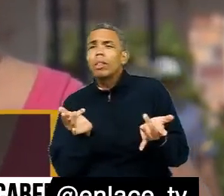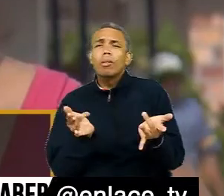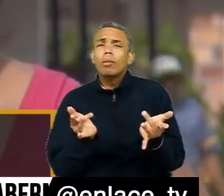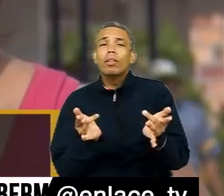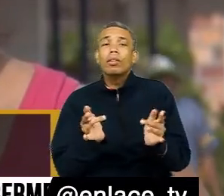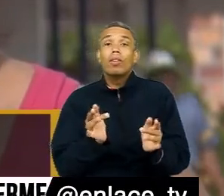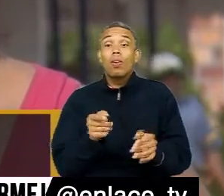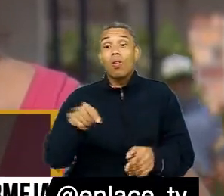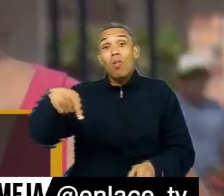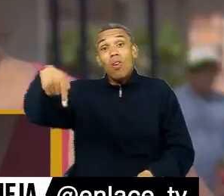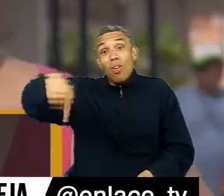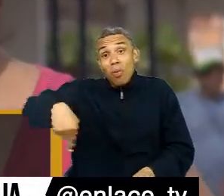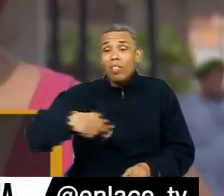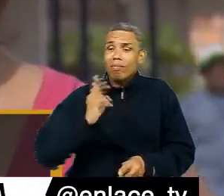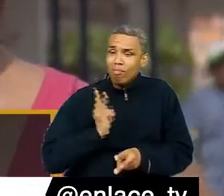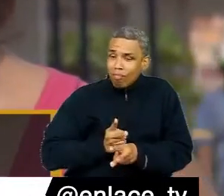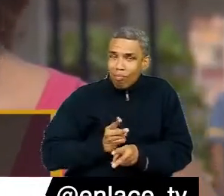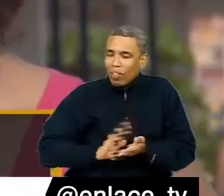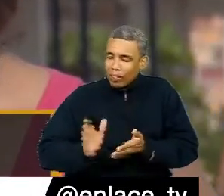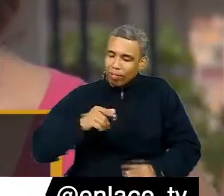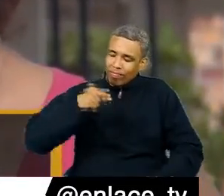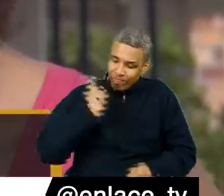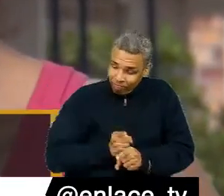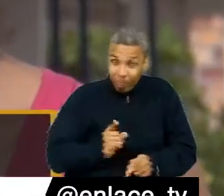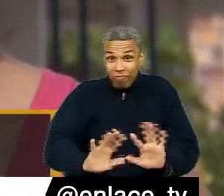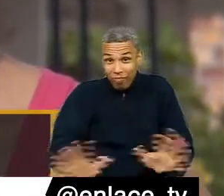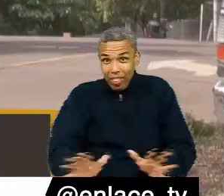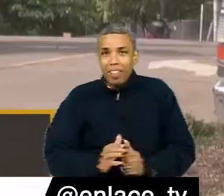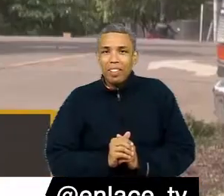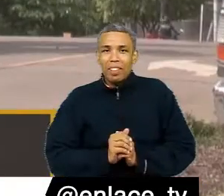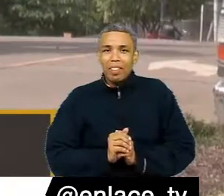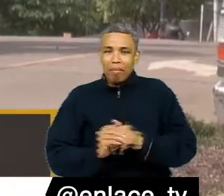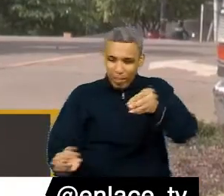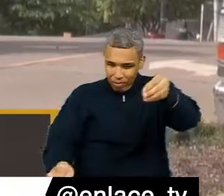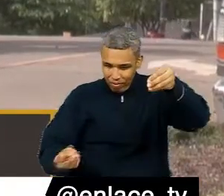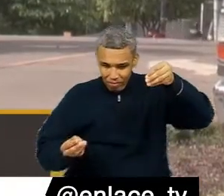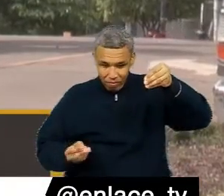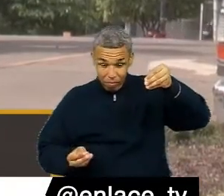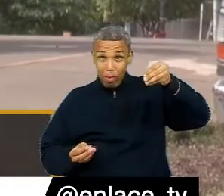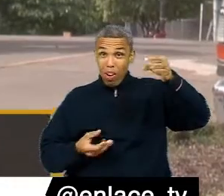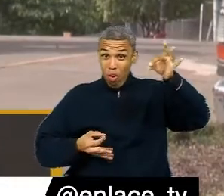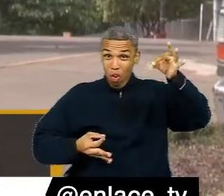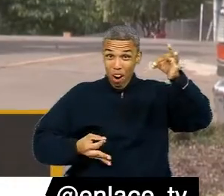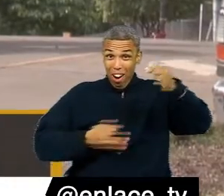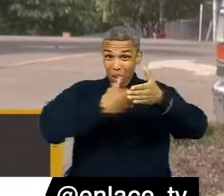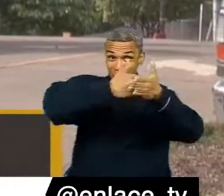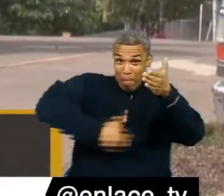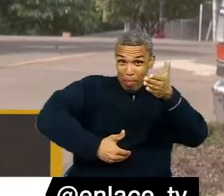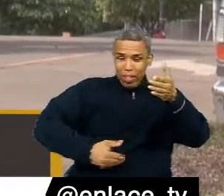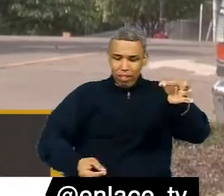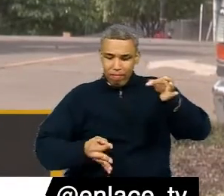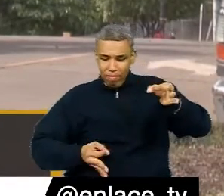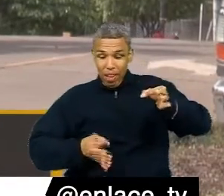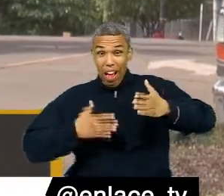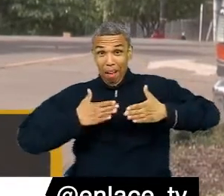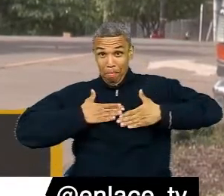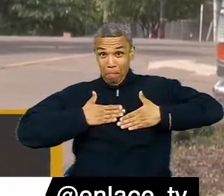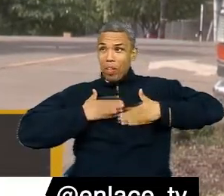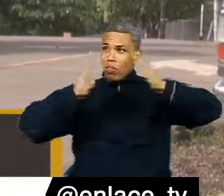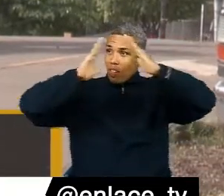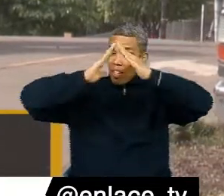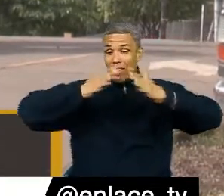este es mi terreno, esta es mi vivienda y yo soy el propietario. El barrio Rafael Rangel Gómez tiene 32 años, fue legalizado en